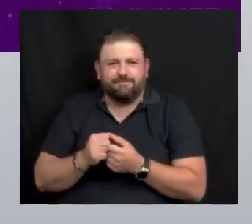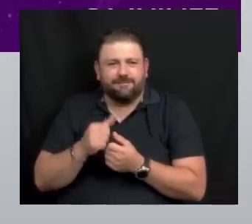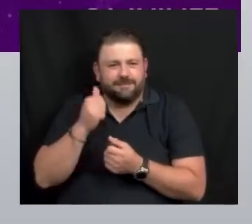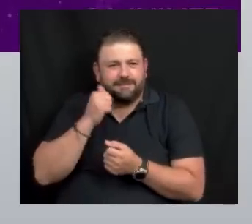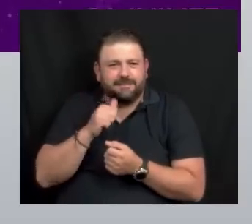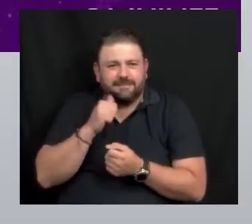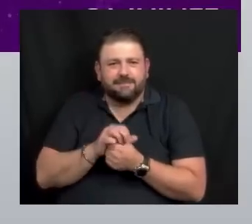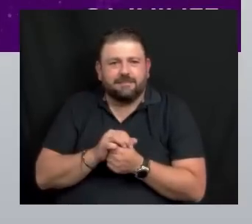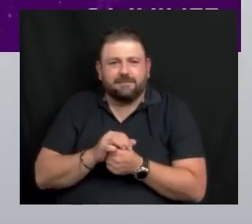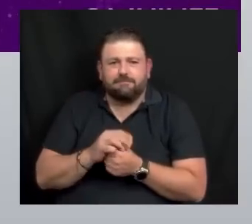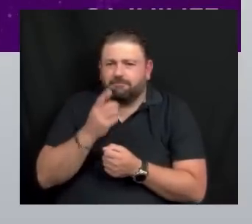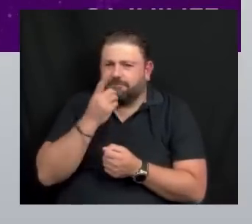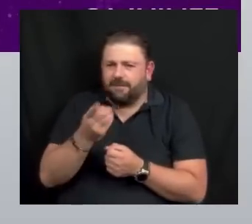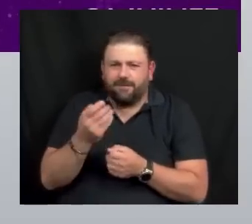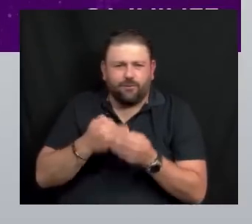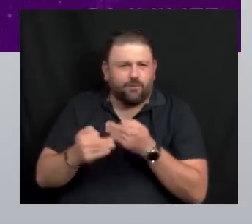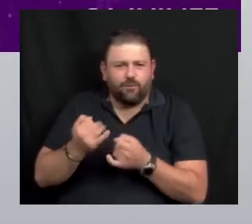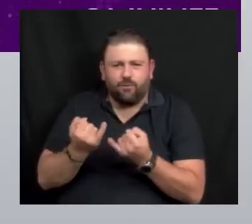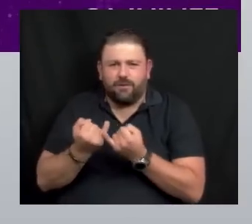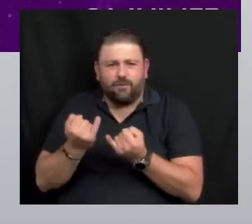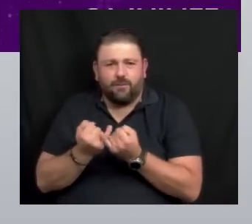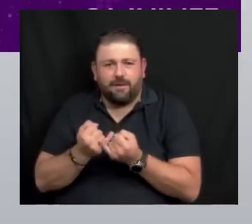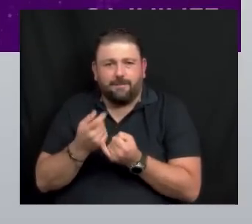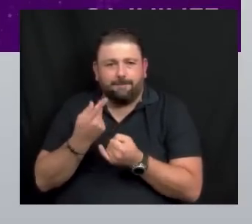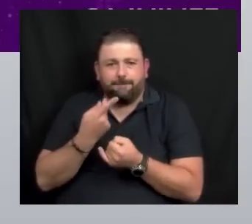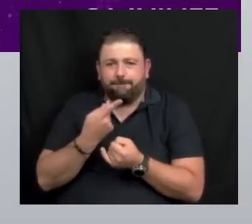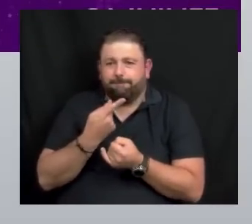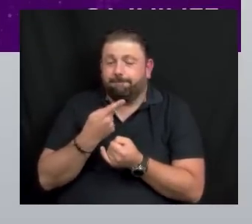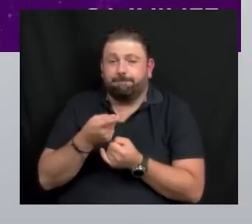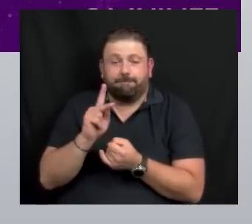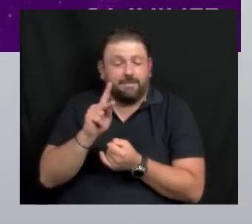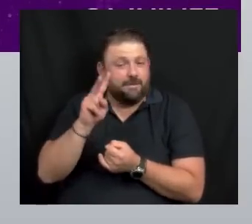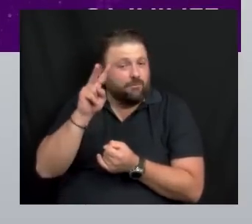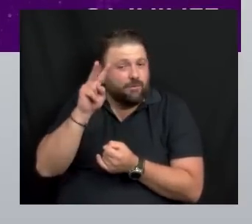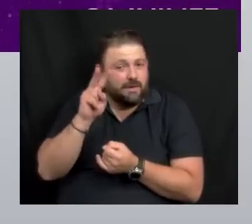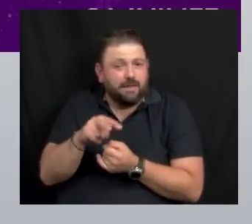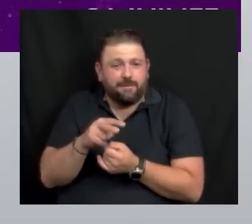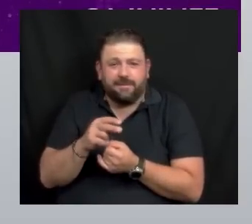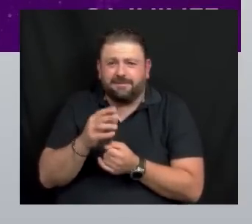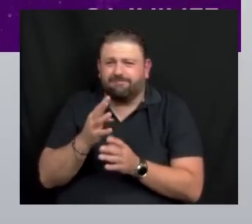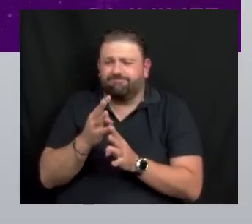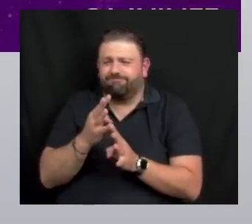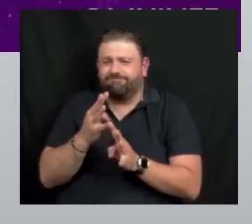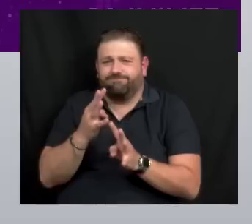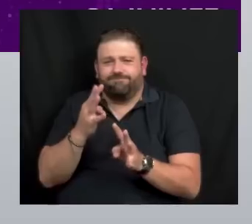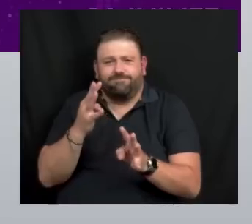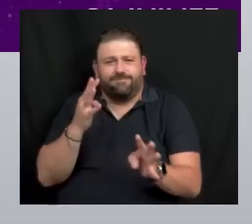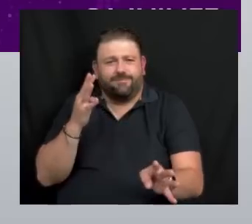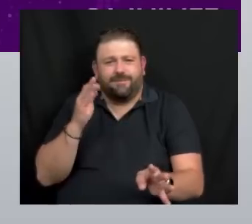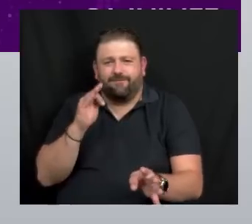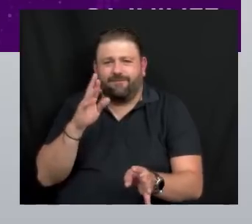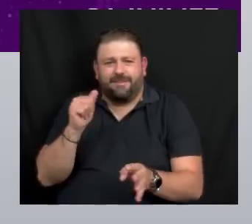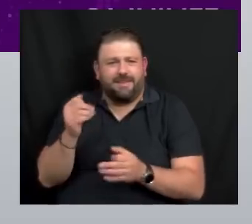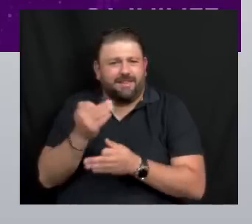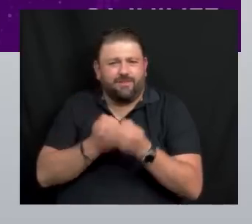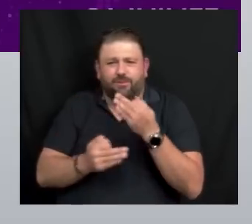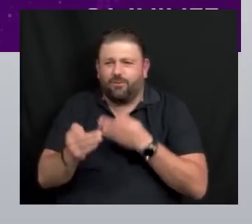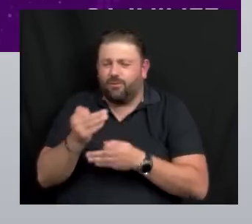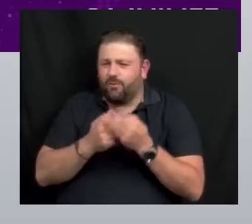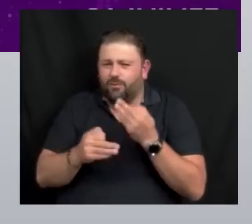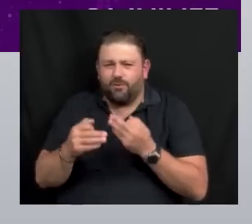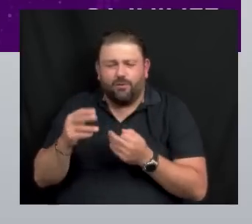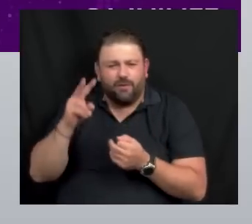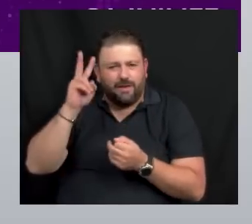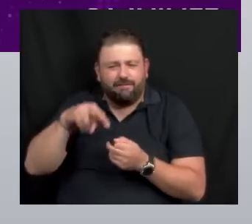todo mojado. Y alguien me dijo, vente por acá, te metes. Le digo, no quiero dejar de vivir esto. Estábamos en la fila, mojándonos todos, pero con